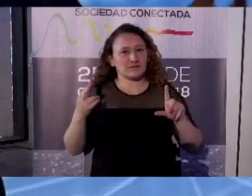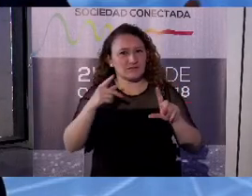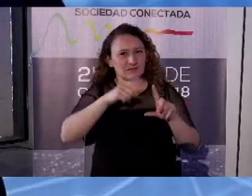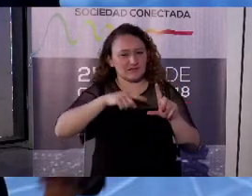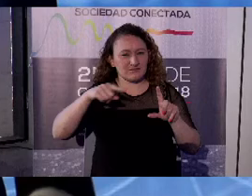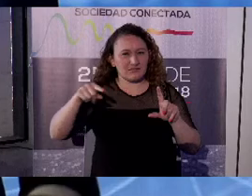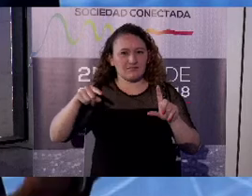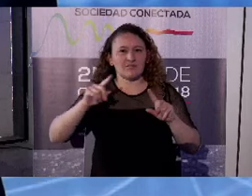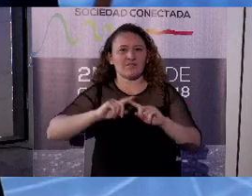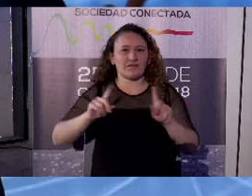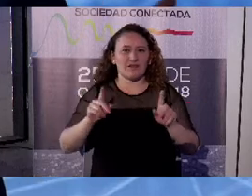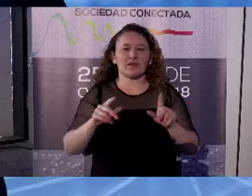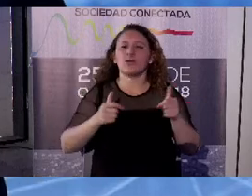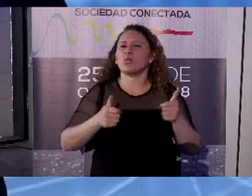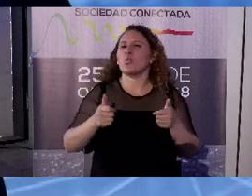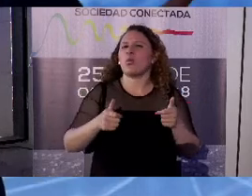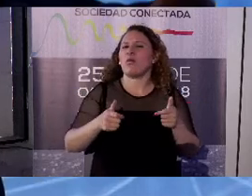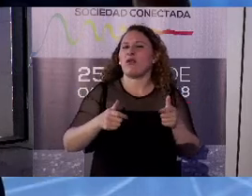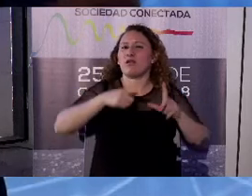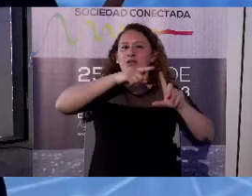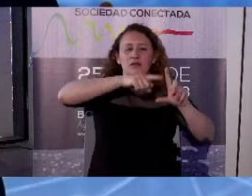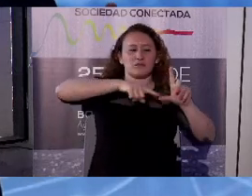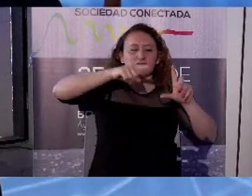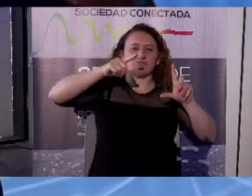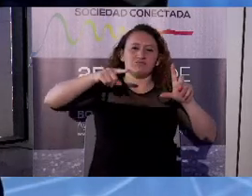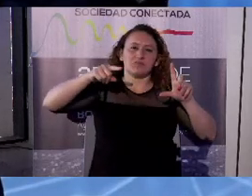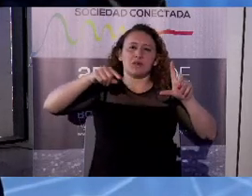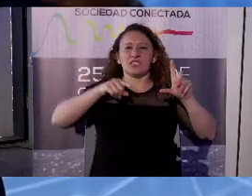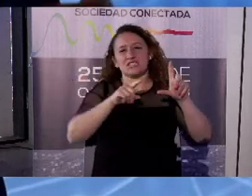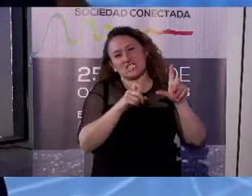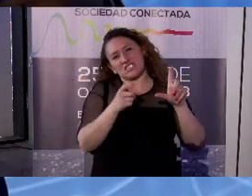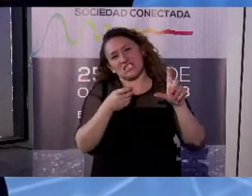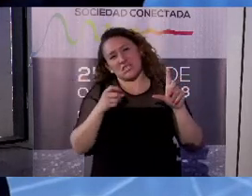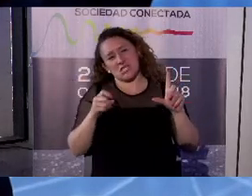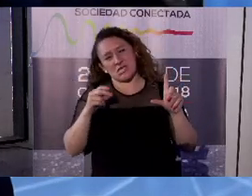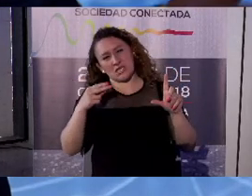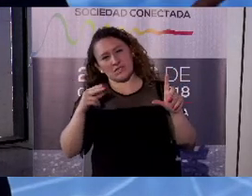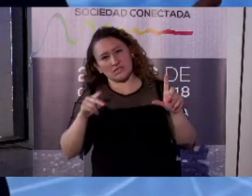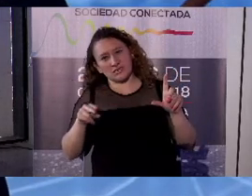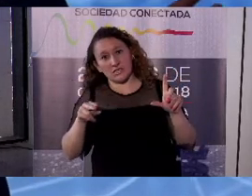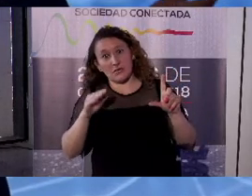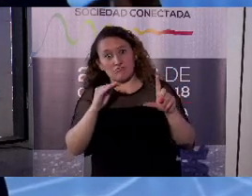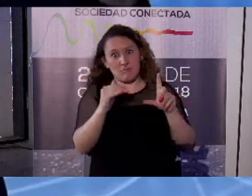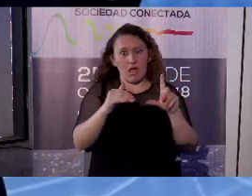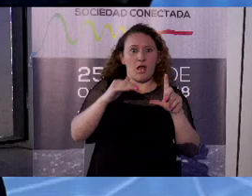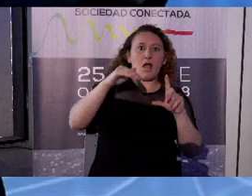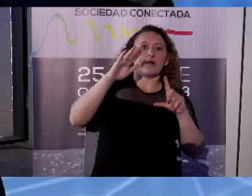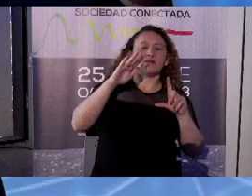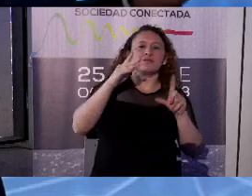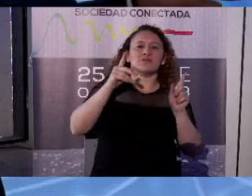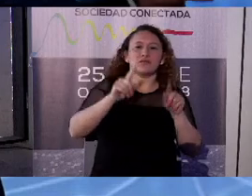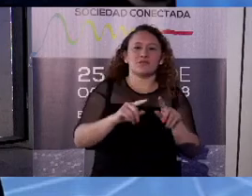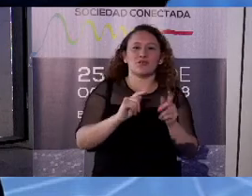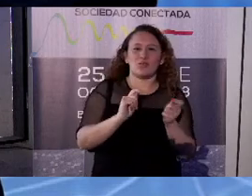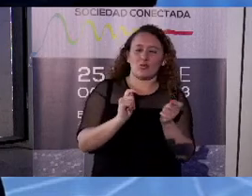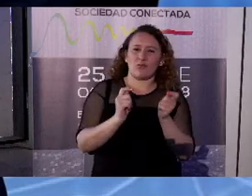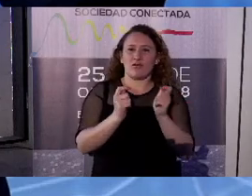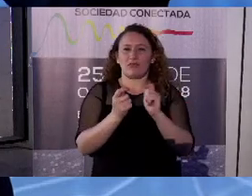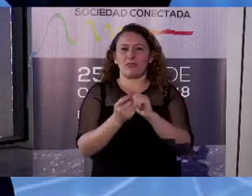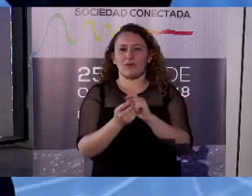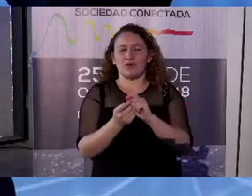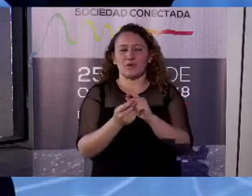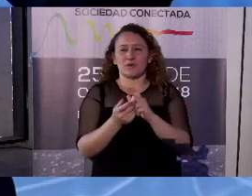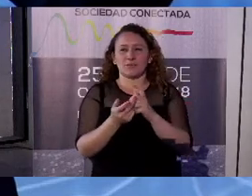el el tradicional espectro de de menos de 6 GB pero cuando ya estamos hablando de más de 6 GB tenemos que un poco cambiar en la